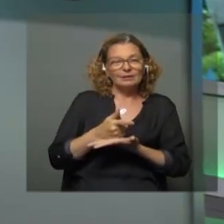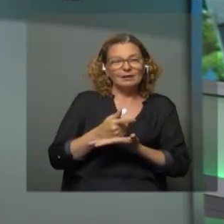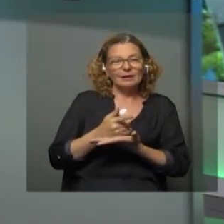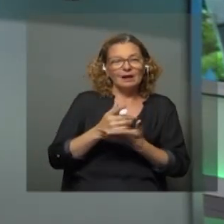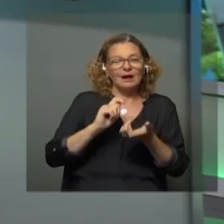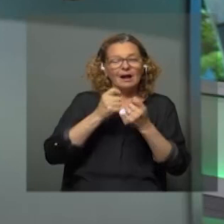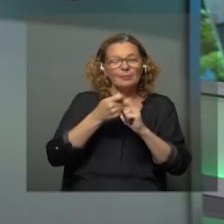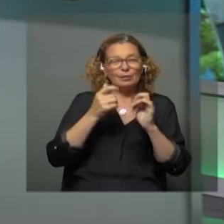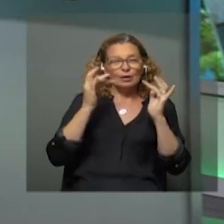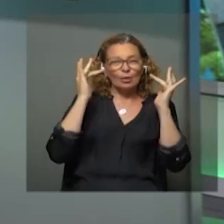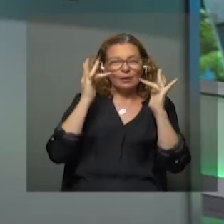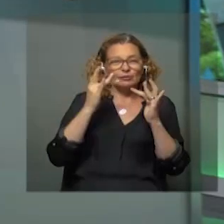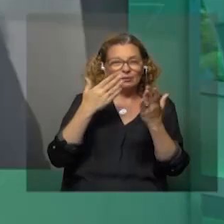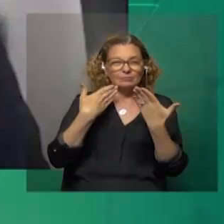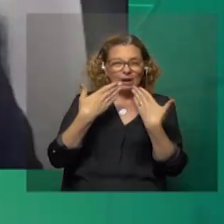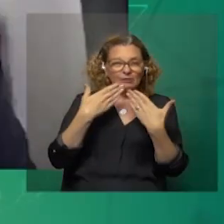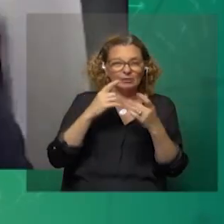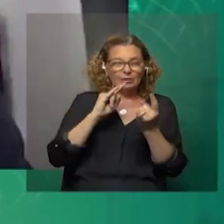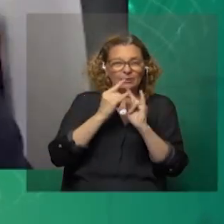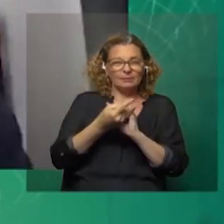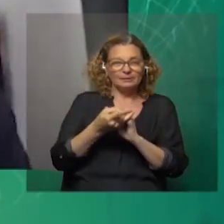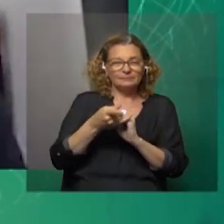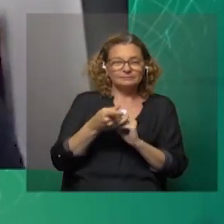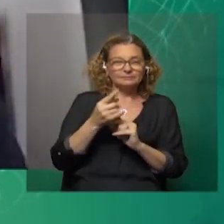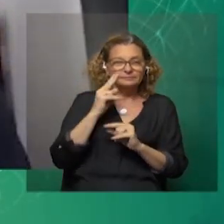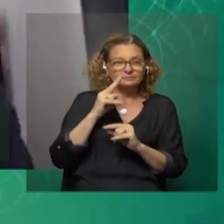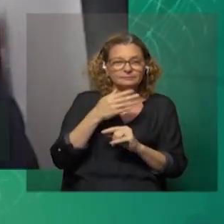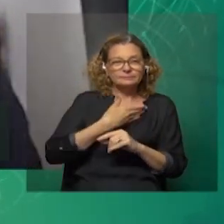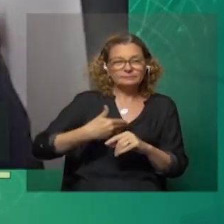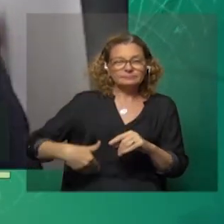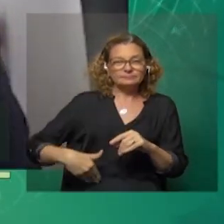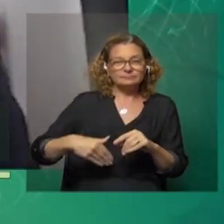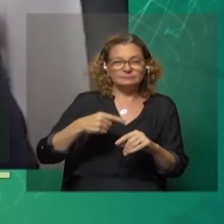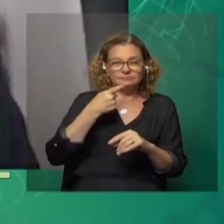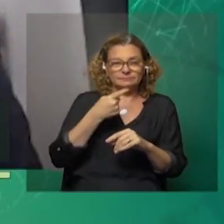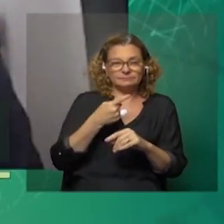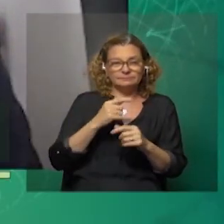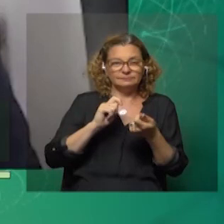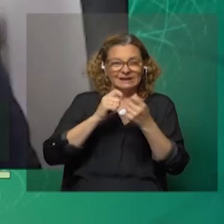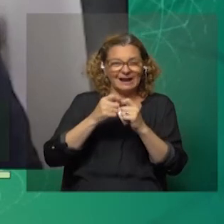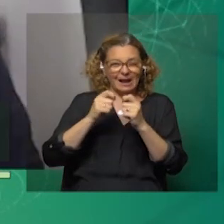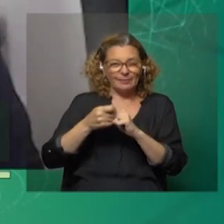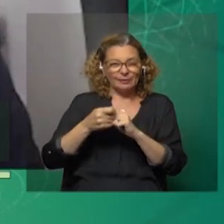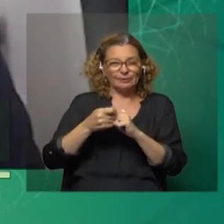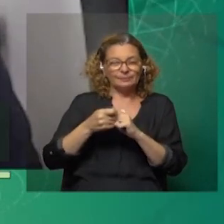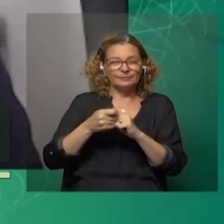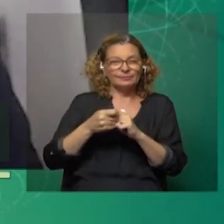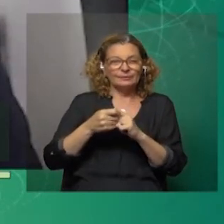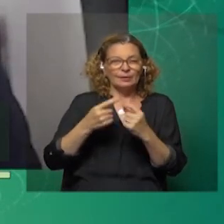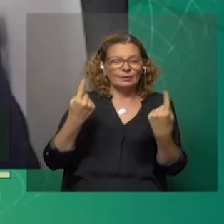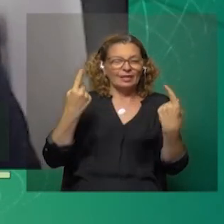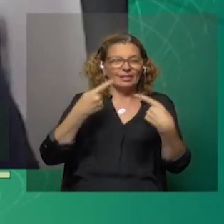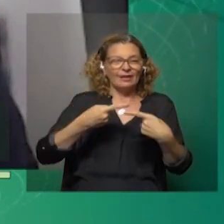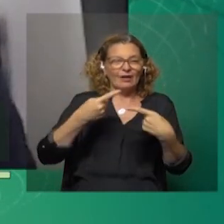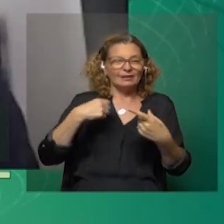educativa que está discusión en el parlamento creemos que el gobierno ha remitido esta reforma y este proyecto Sin dar el